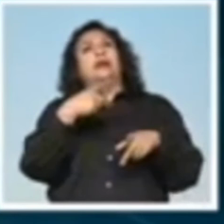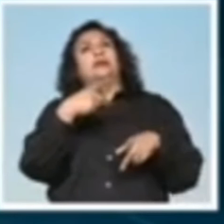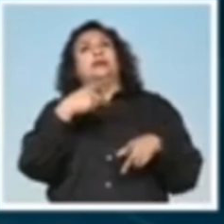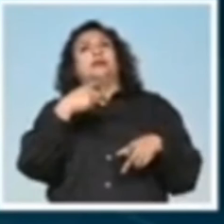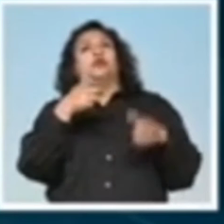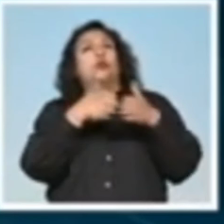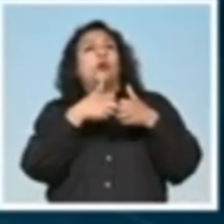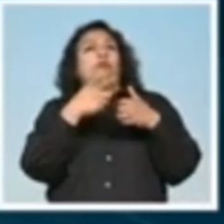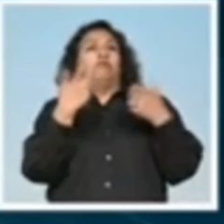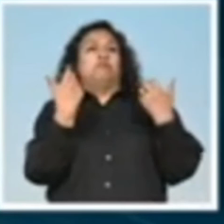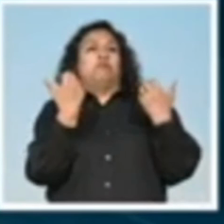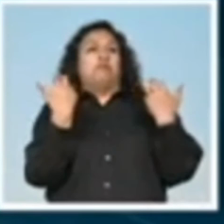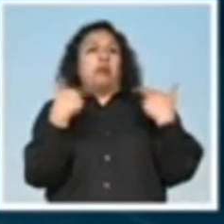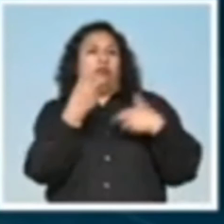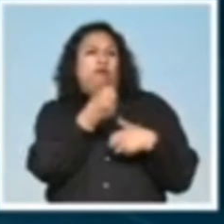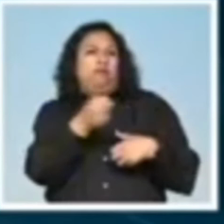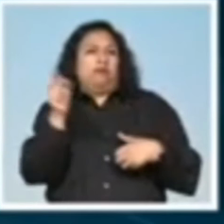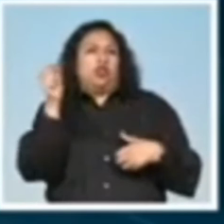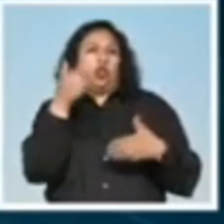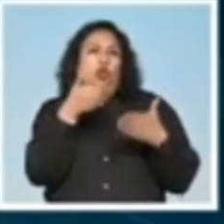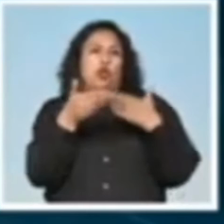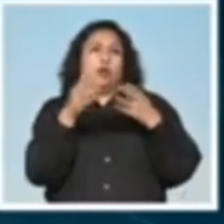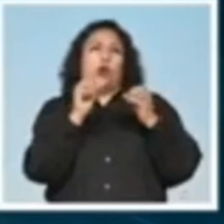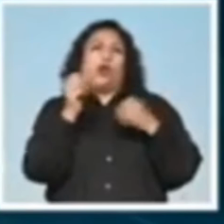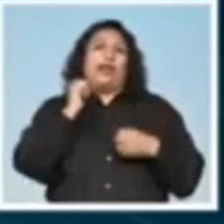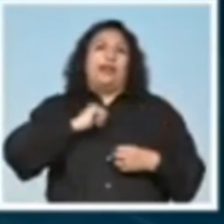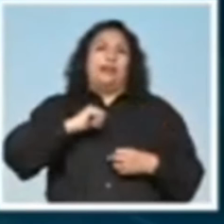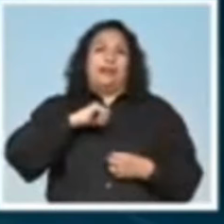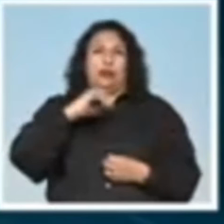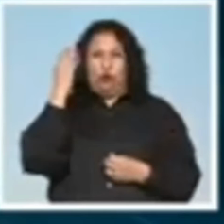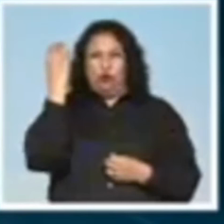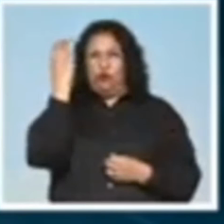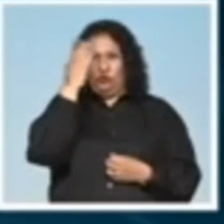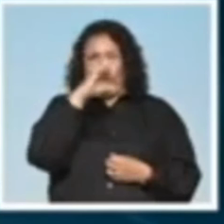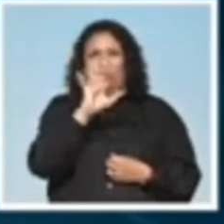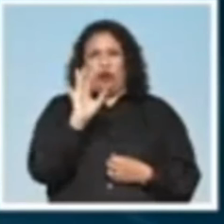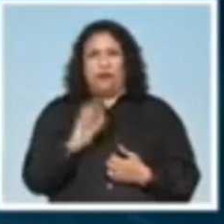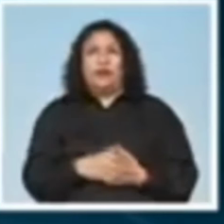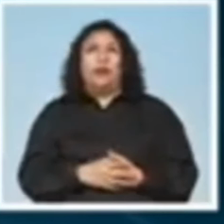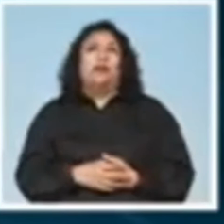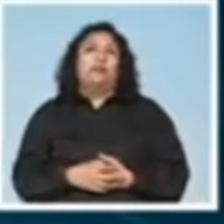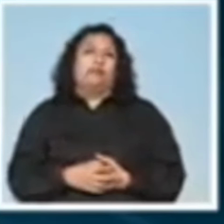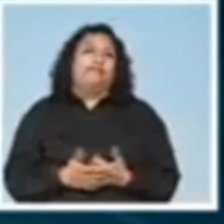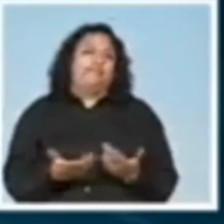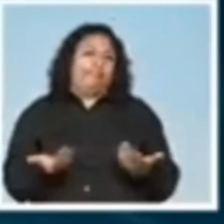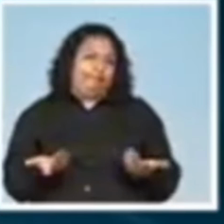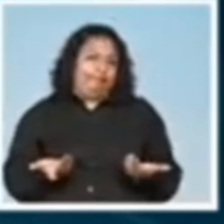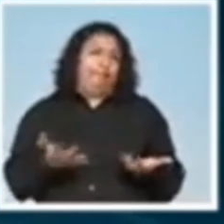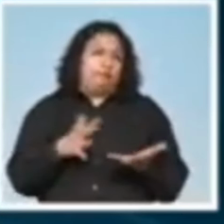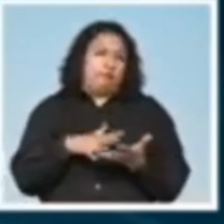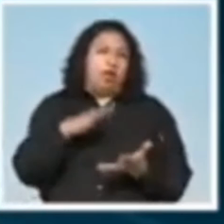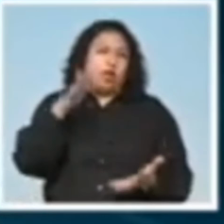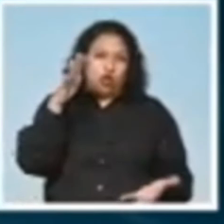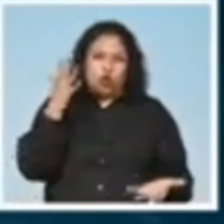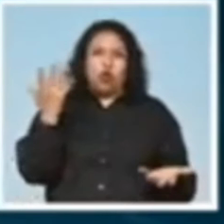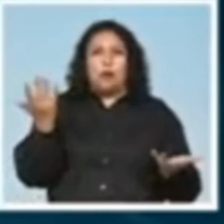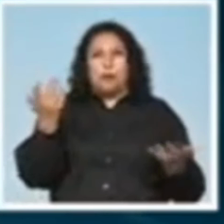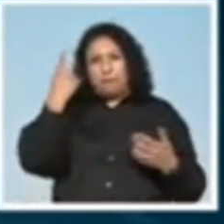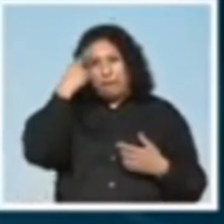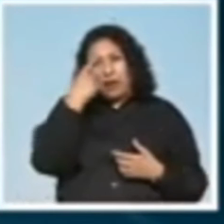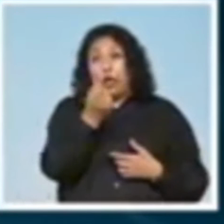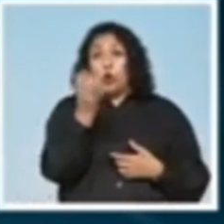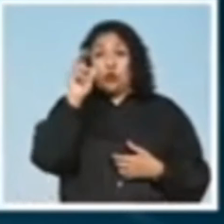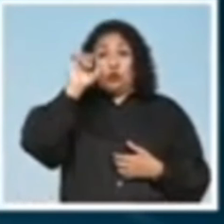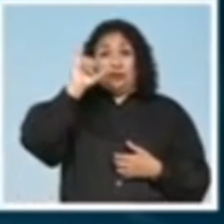maestros contemporáneos o antiguos de la fotografía, pues principalmente era, para unos